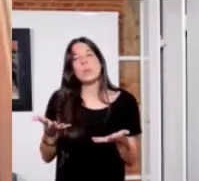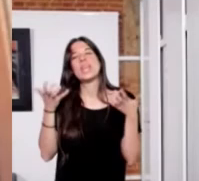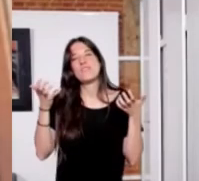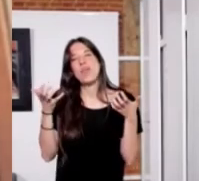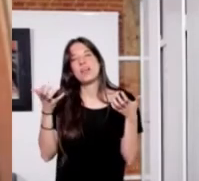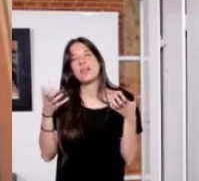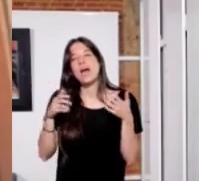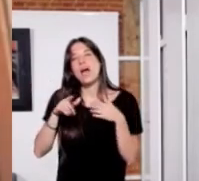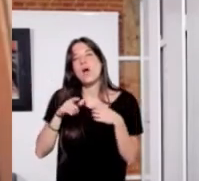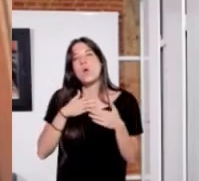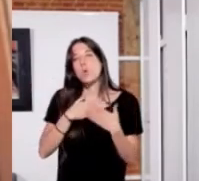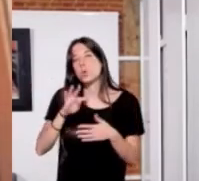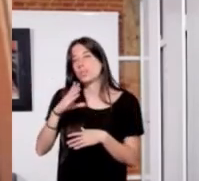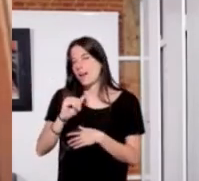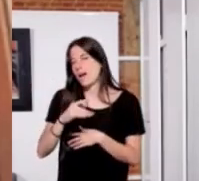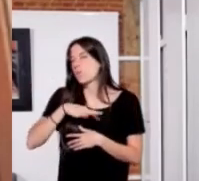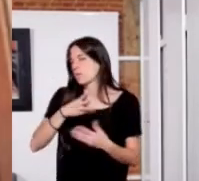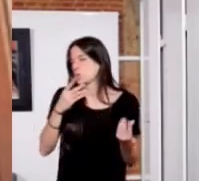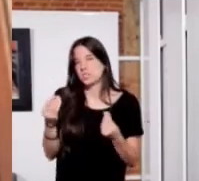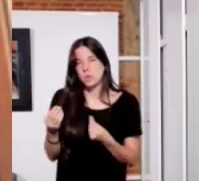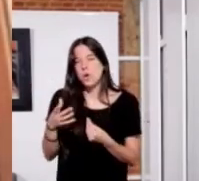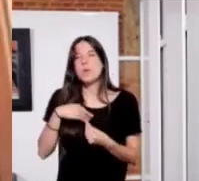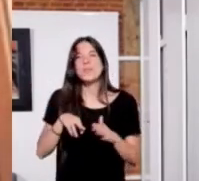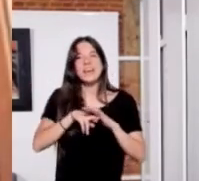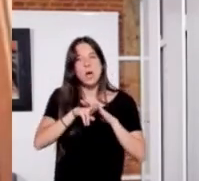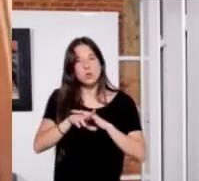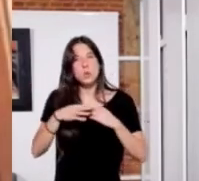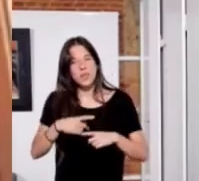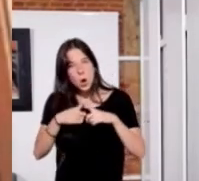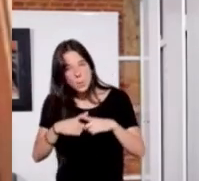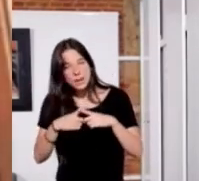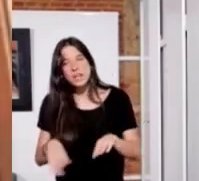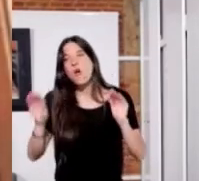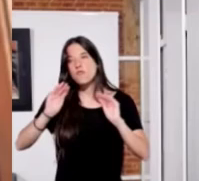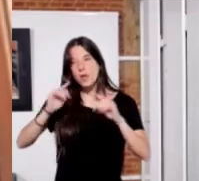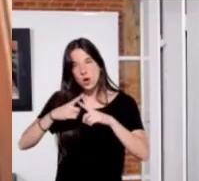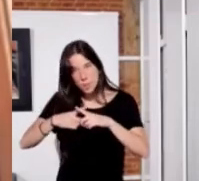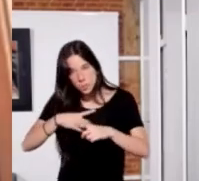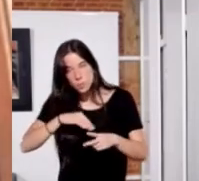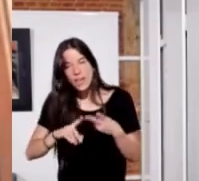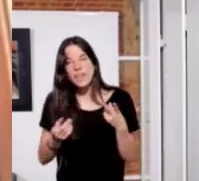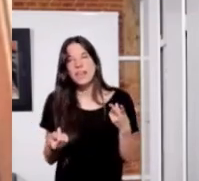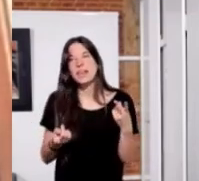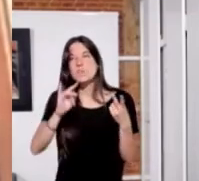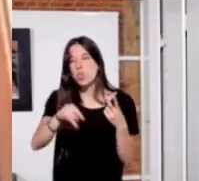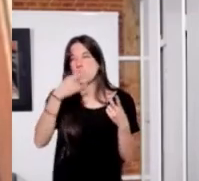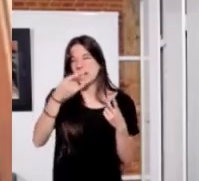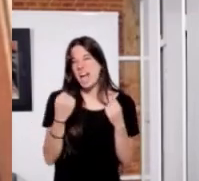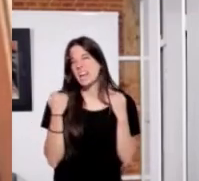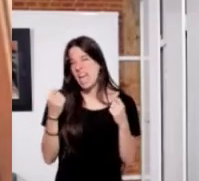Volunteca. Pueden compartir recursos, pueden compartir formación. Deberían no duplicar esfuerzos